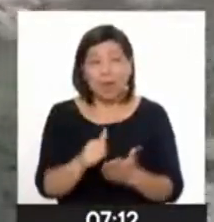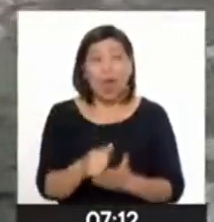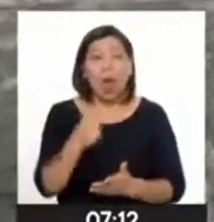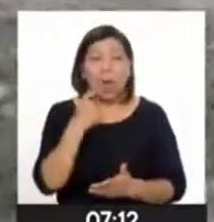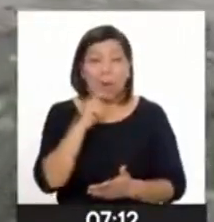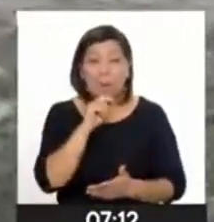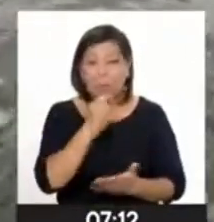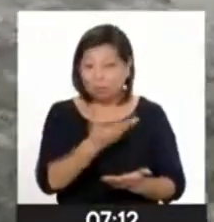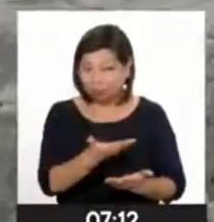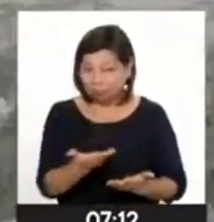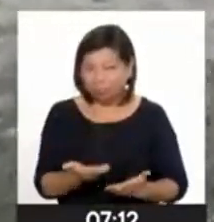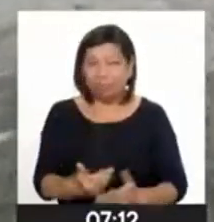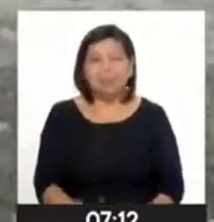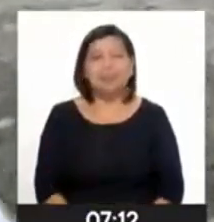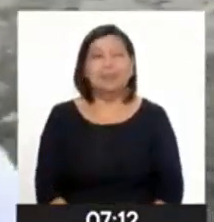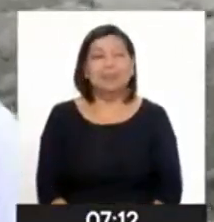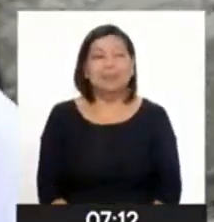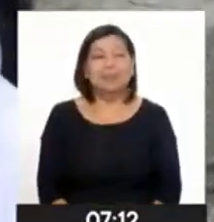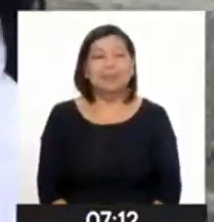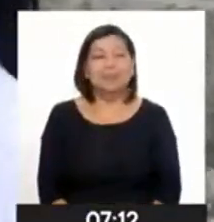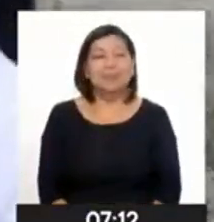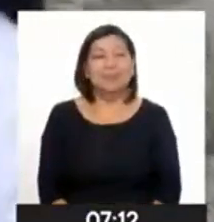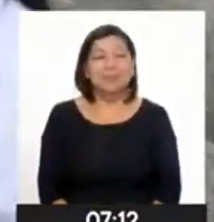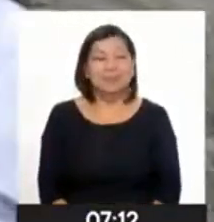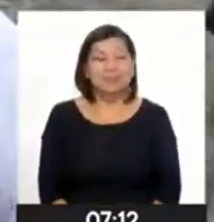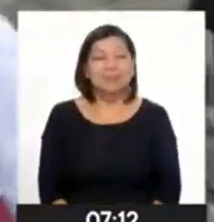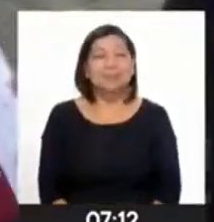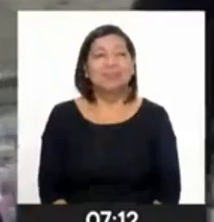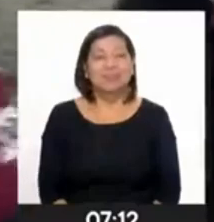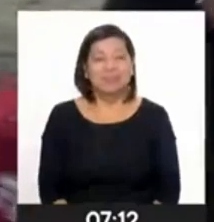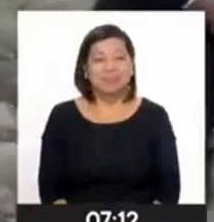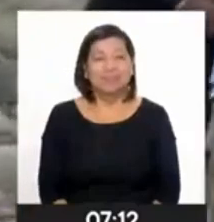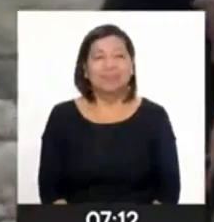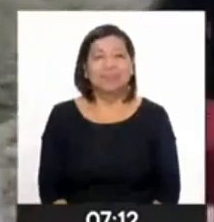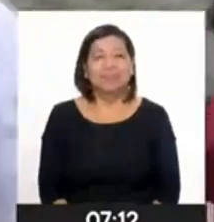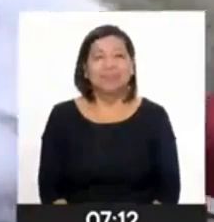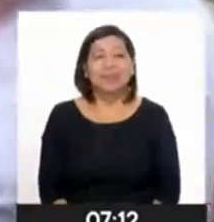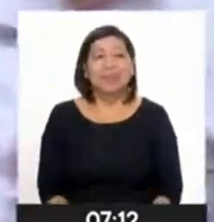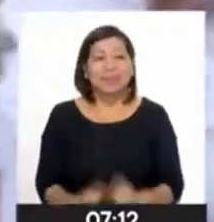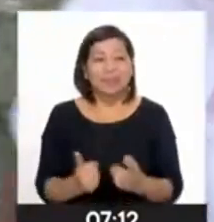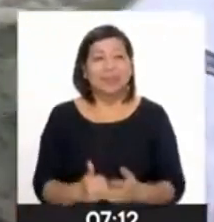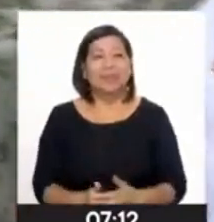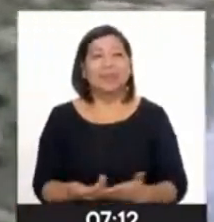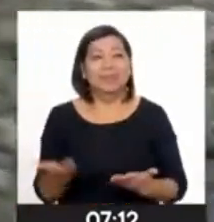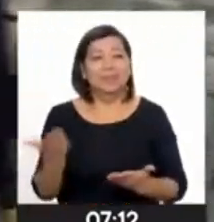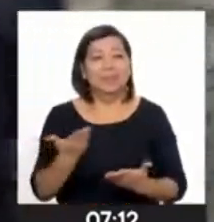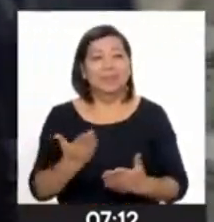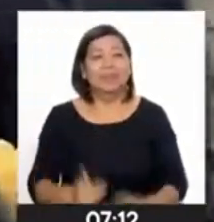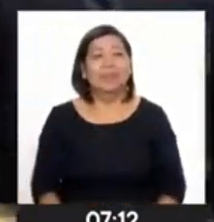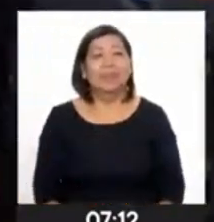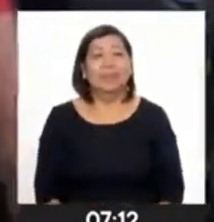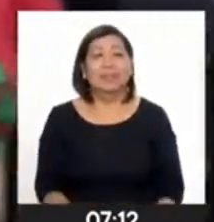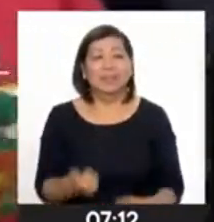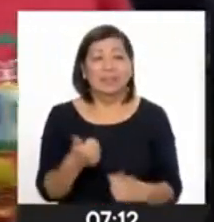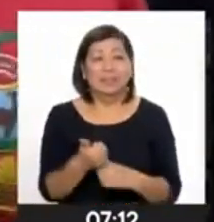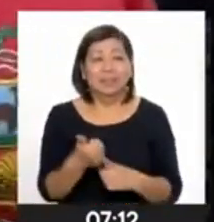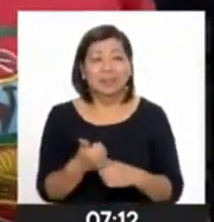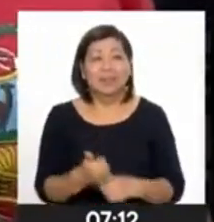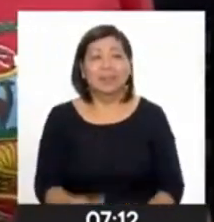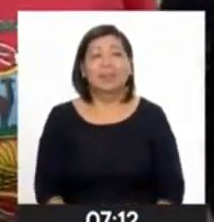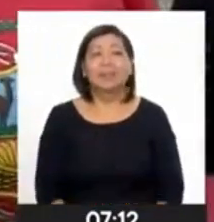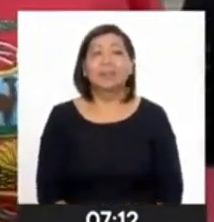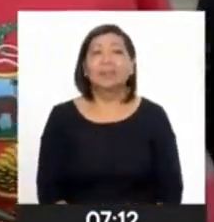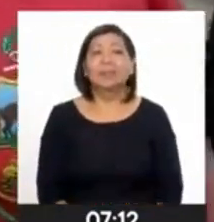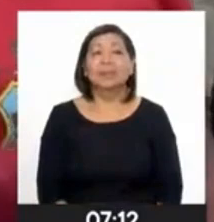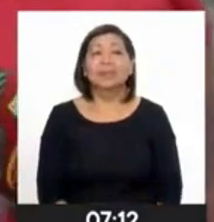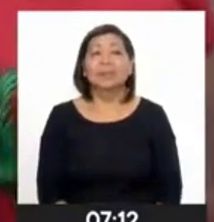y mujeres, pero han llegado las mujeres, obviamente. Sí, estamos con las congresistas también que están presentes, ellas también participando, si me permite,